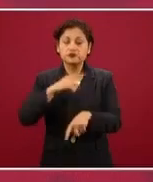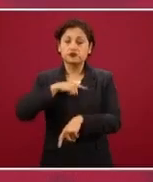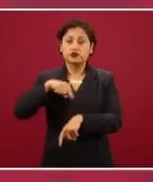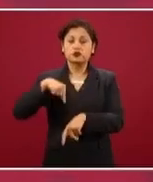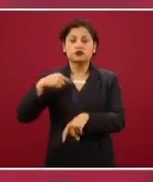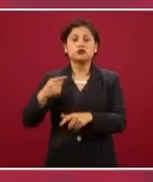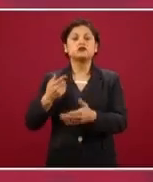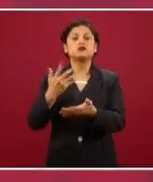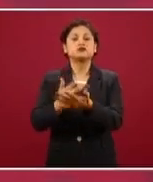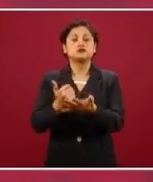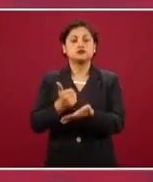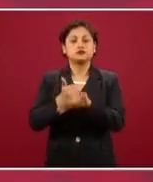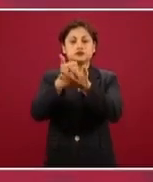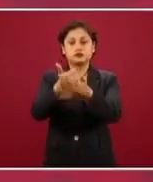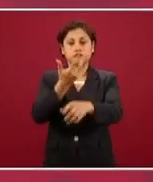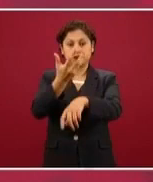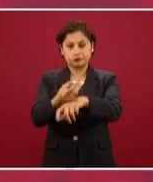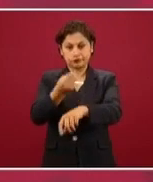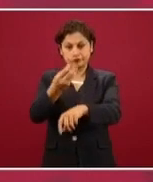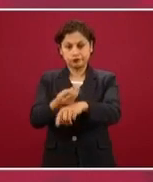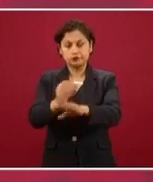Fui a